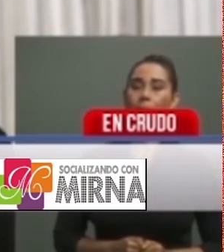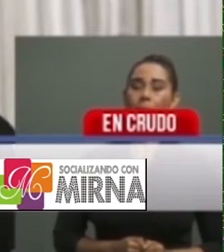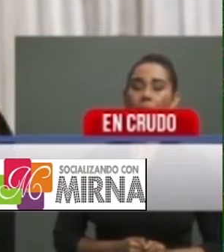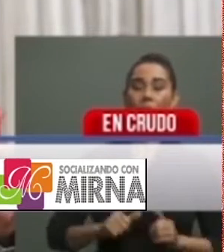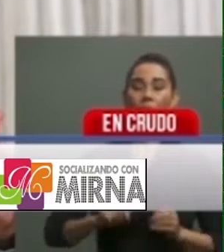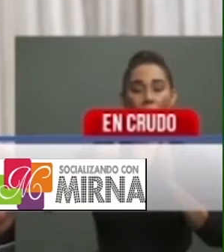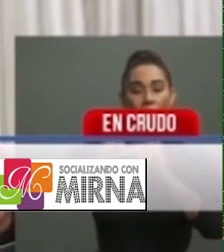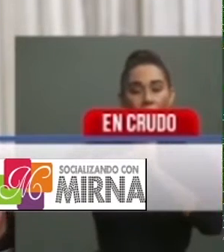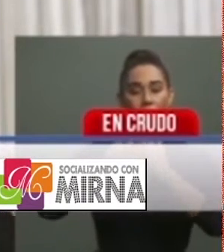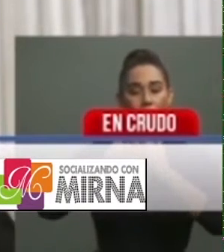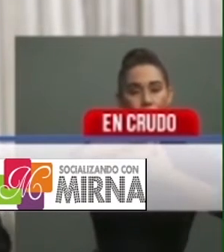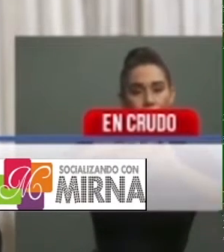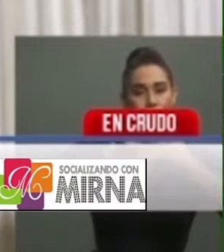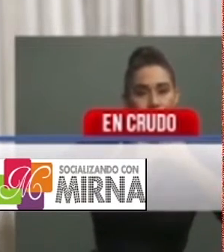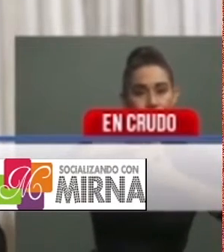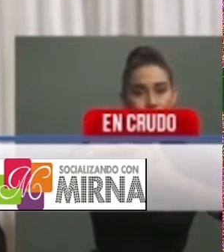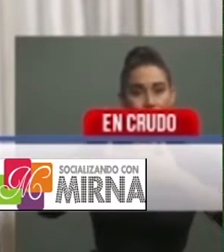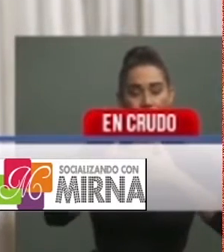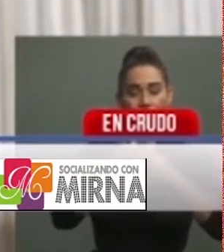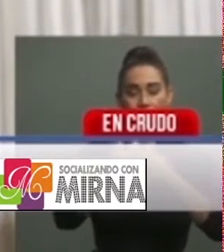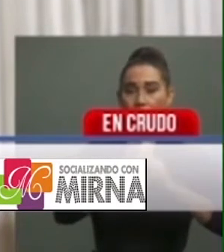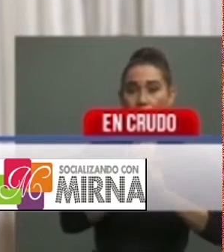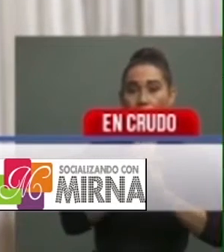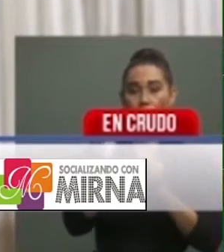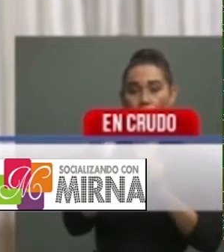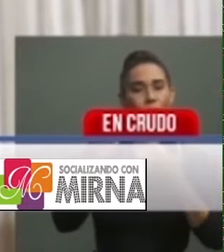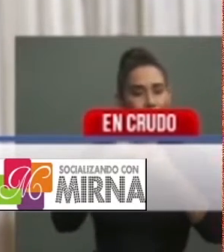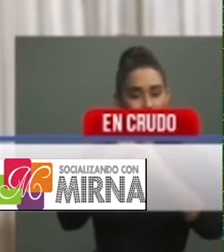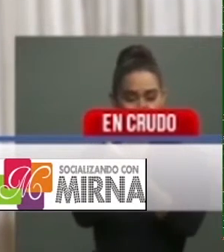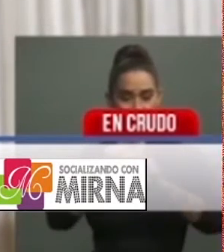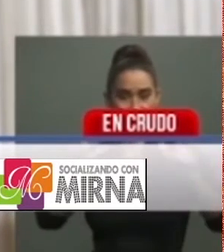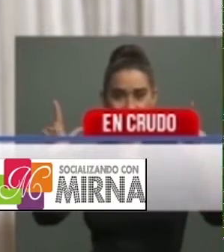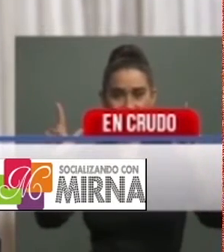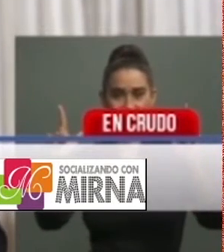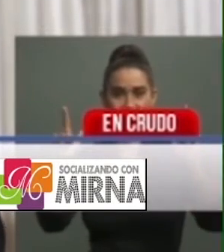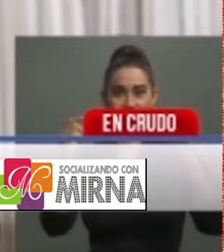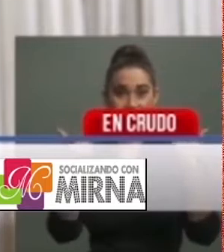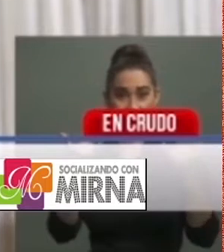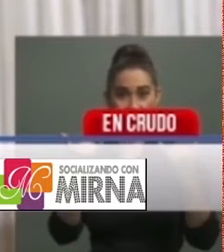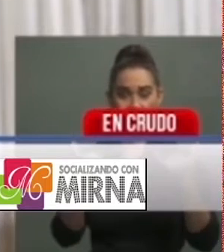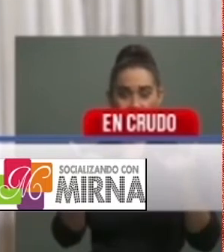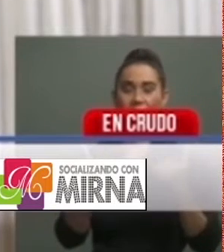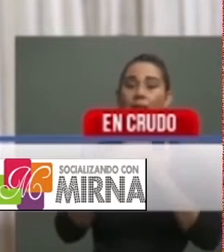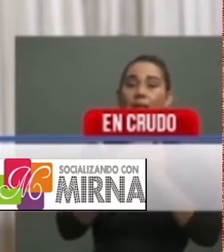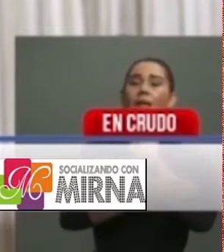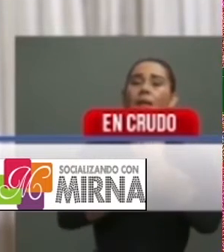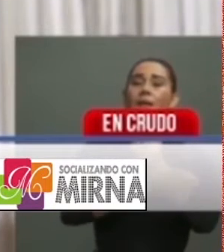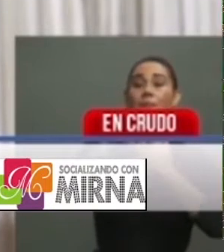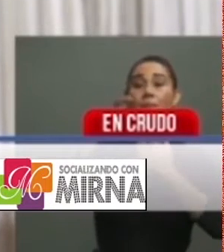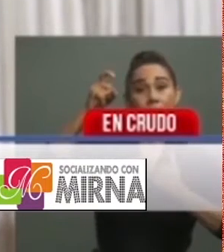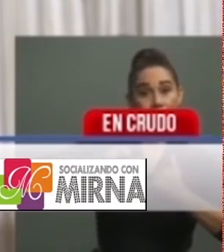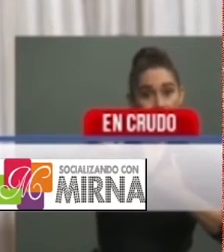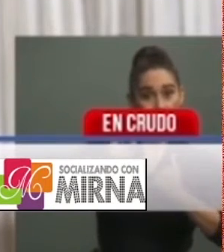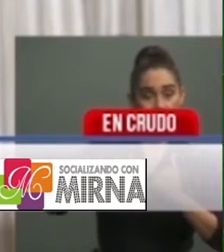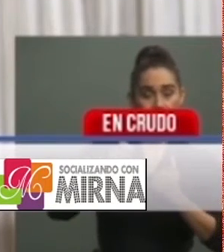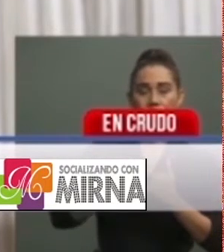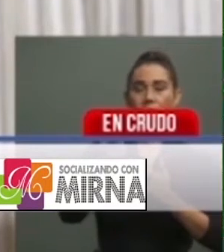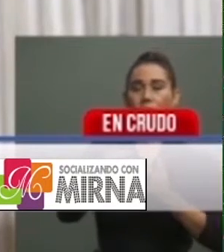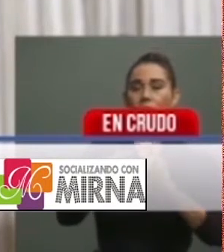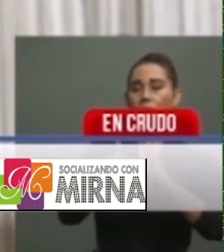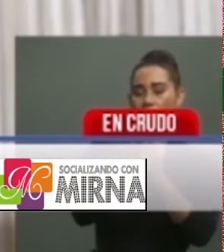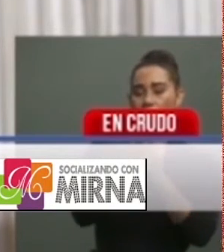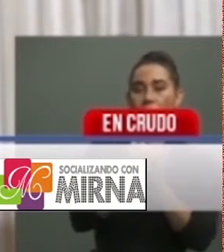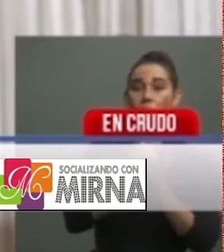estaban sometiendo y que le estaban faltando sus derechos, se vieron hasta sin